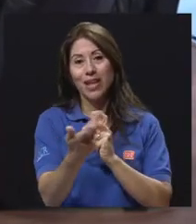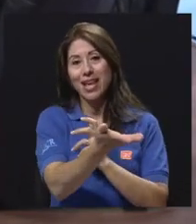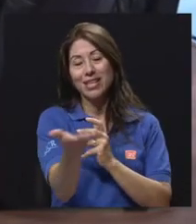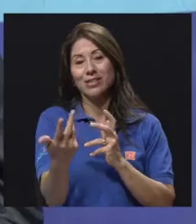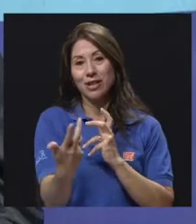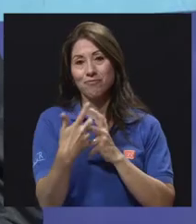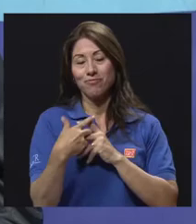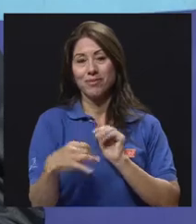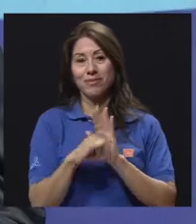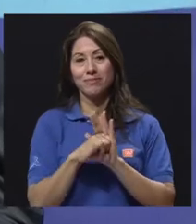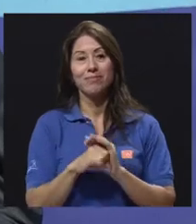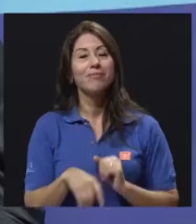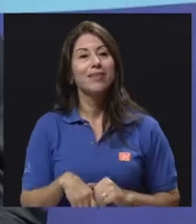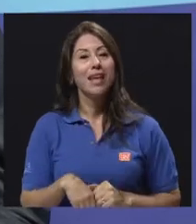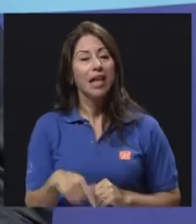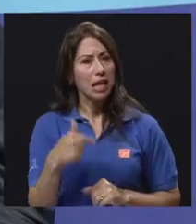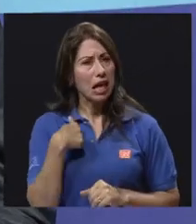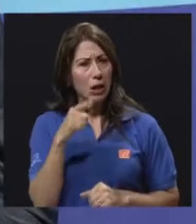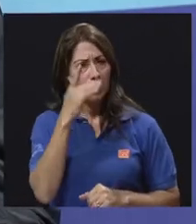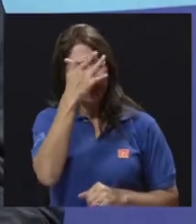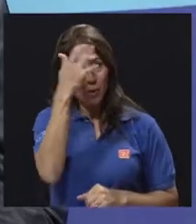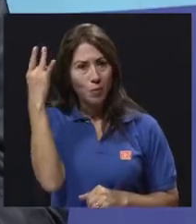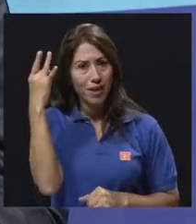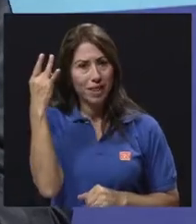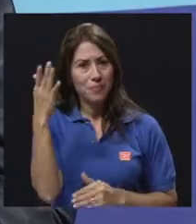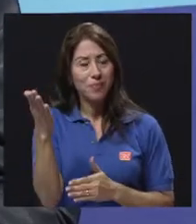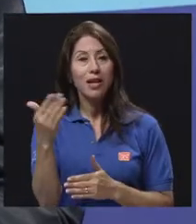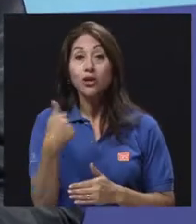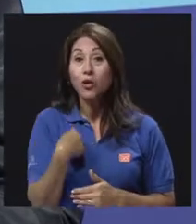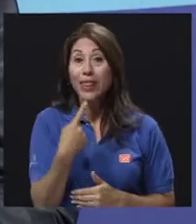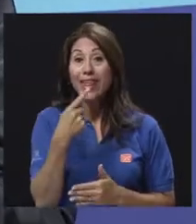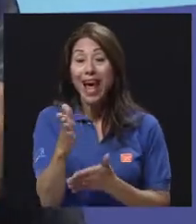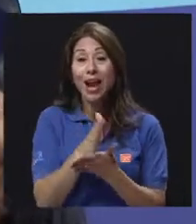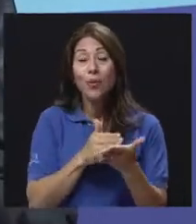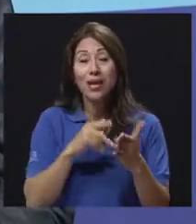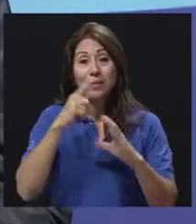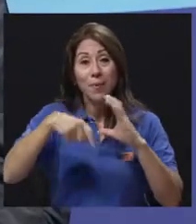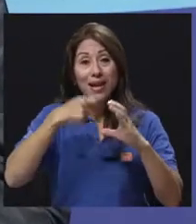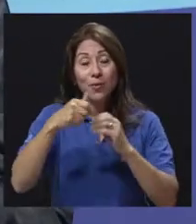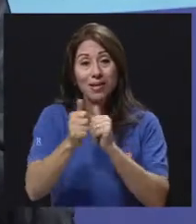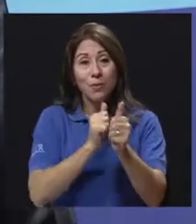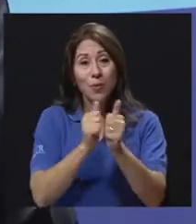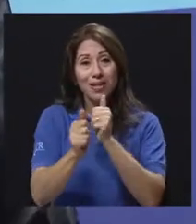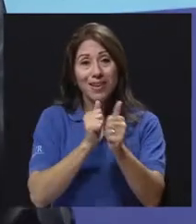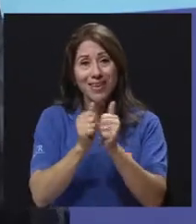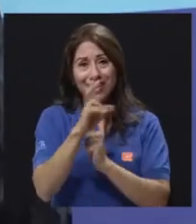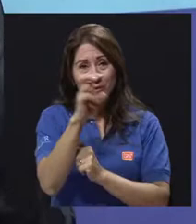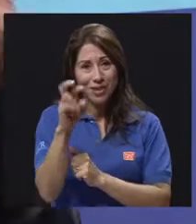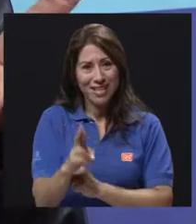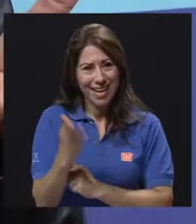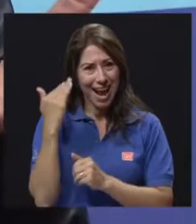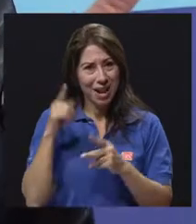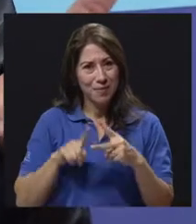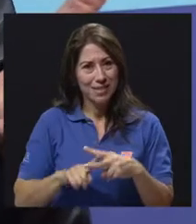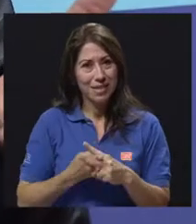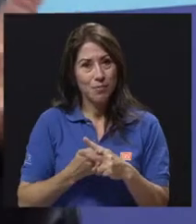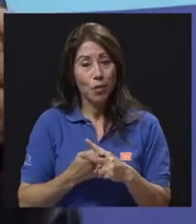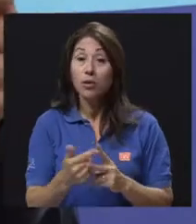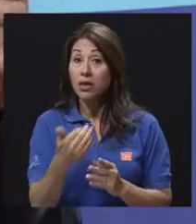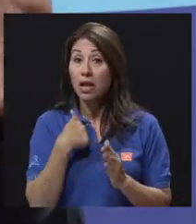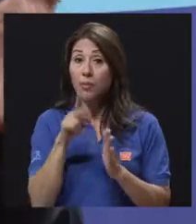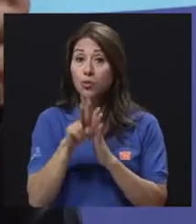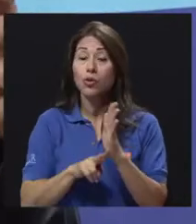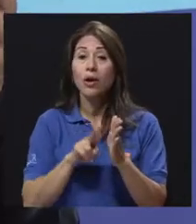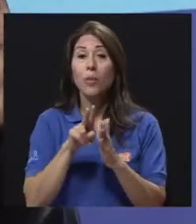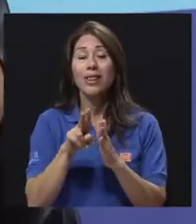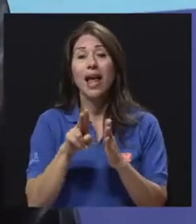me olvide un apunte, y es que mencioné algunas películas deportivas en Costa Rica al principio, y tenemos un documental